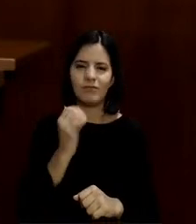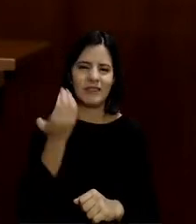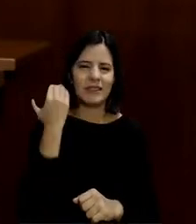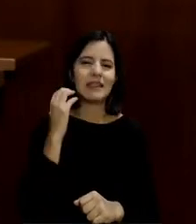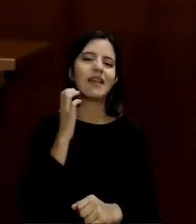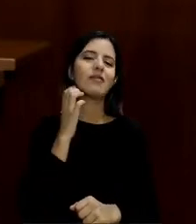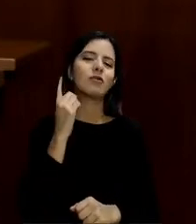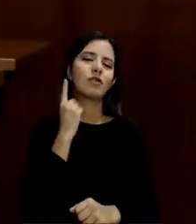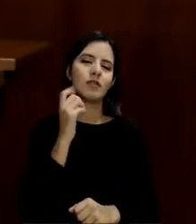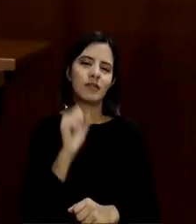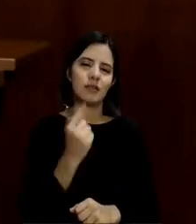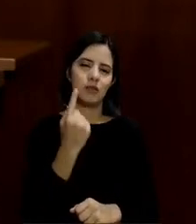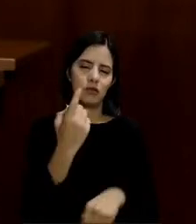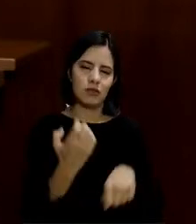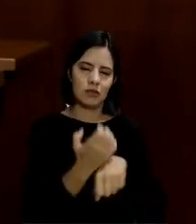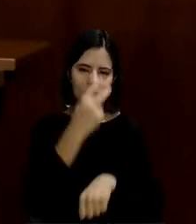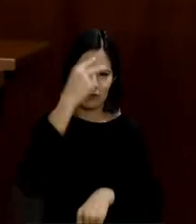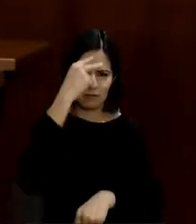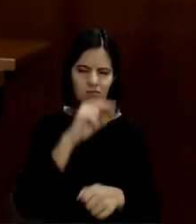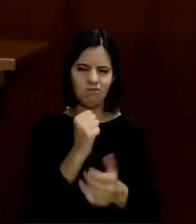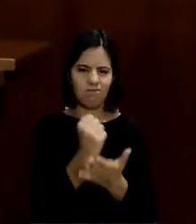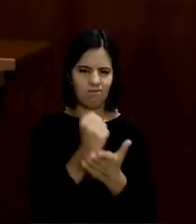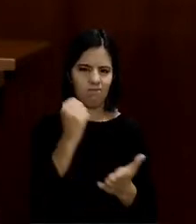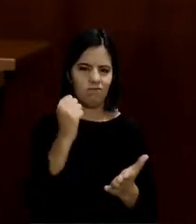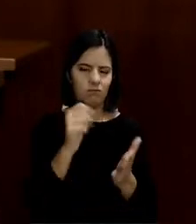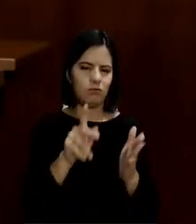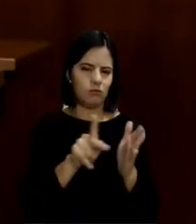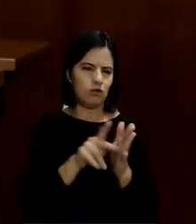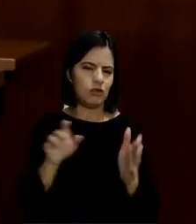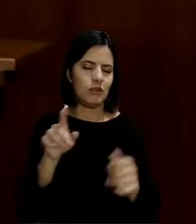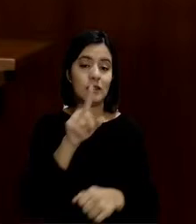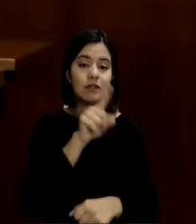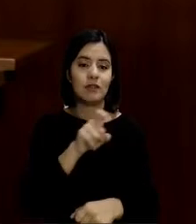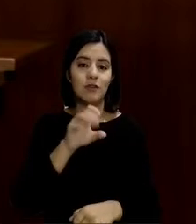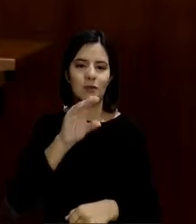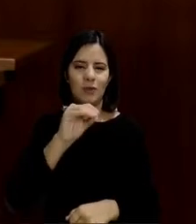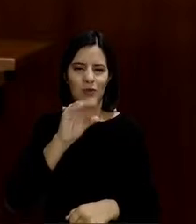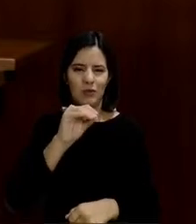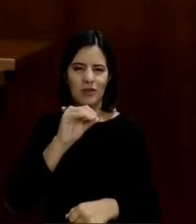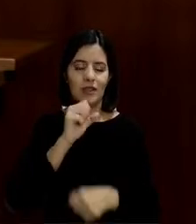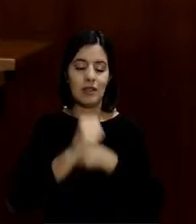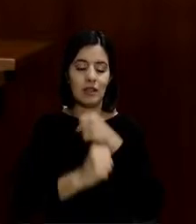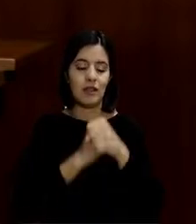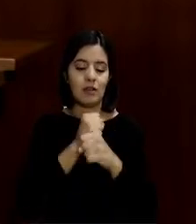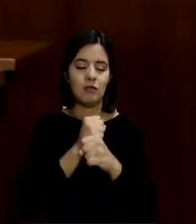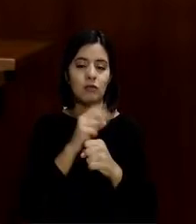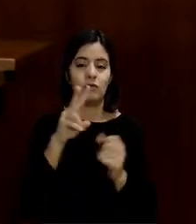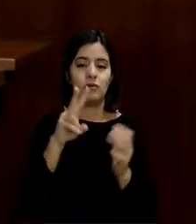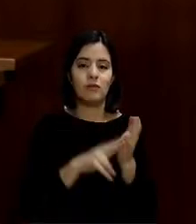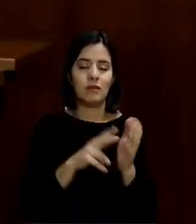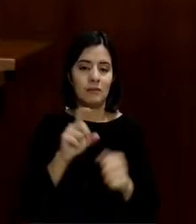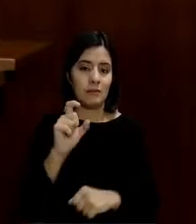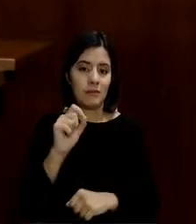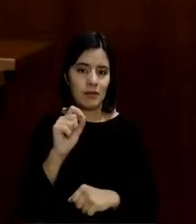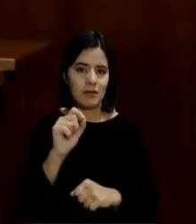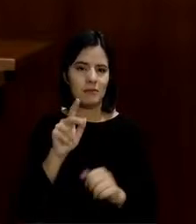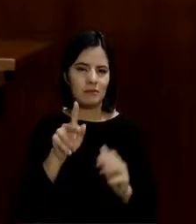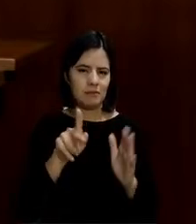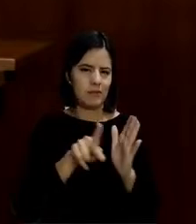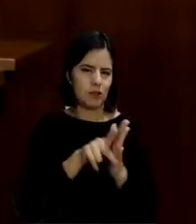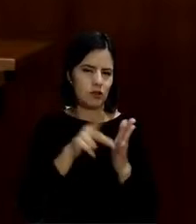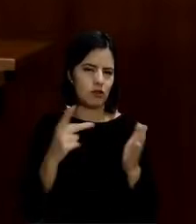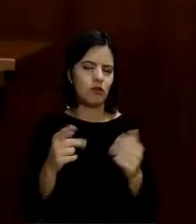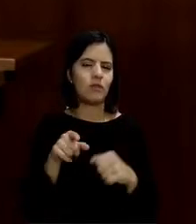del Estado de México y publicado mediante el decreto 190 en el año 2020 en el periódico